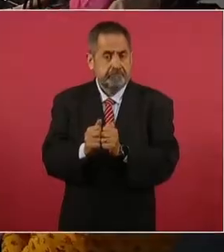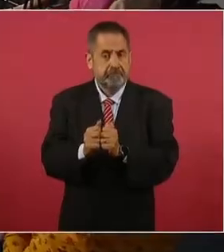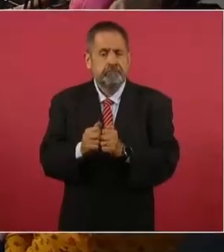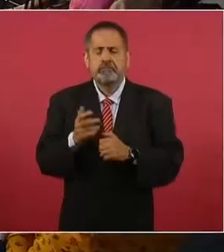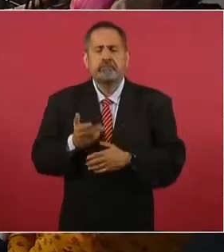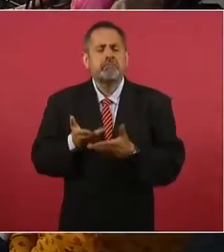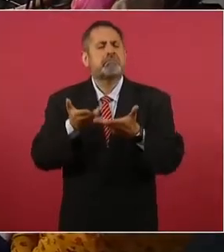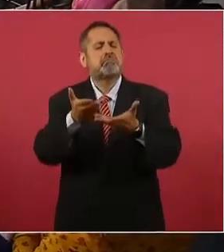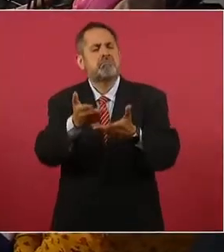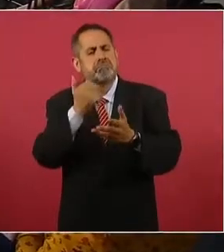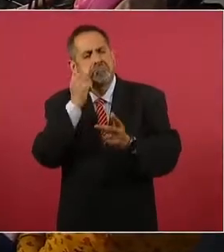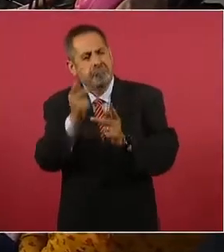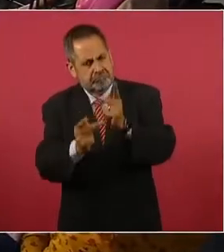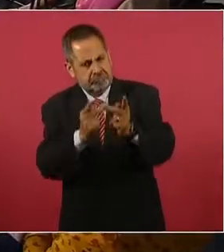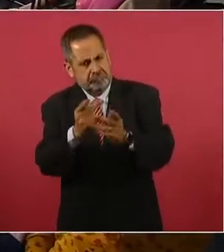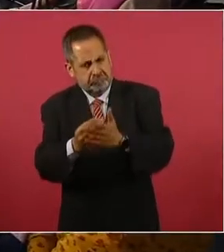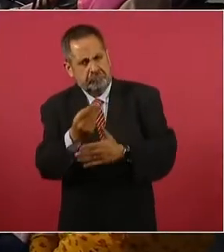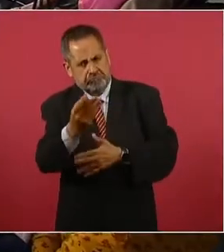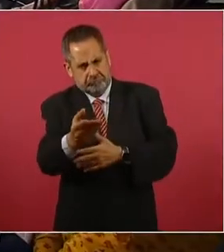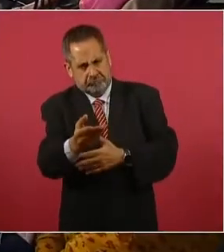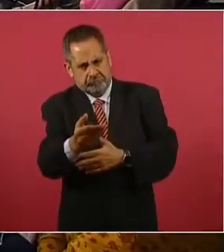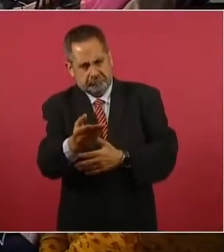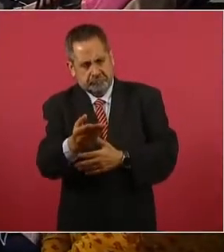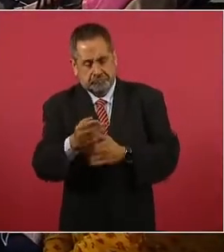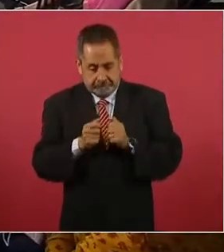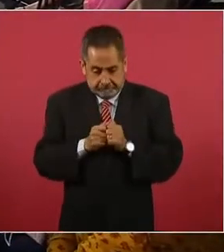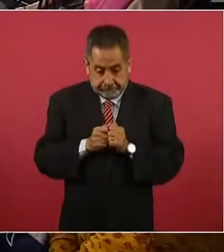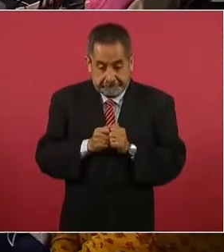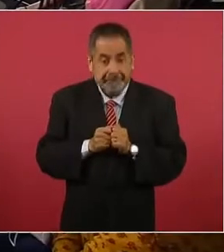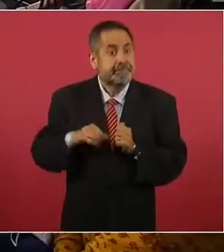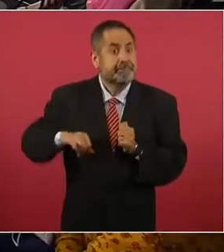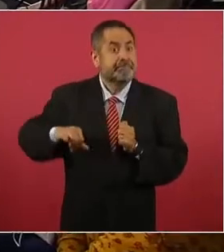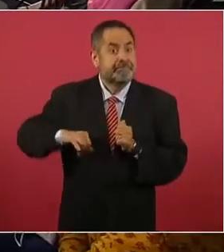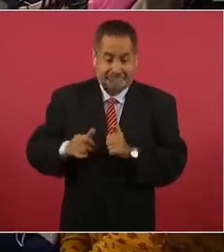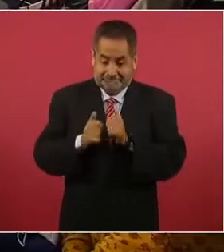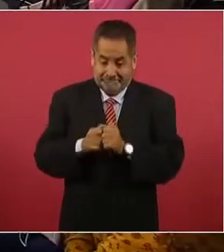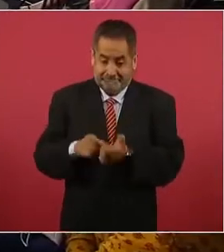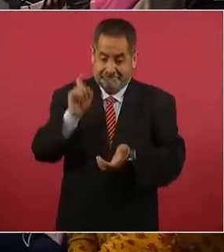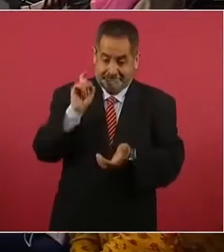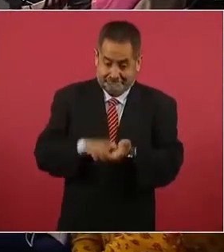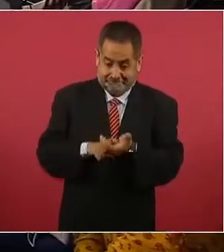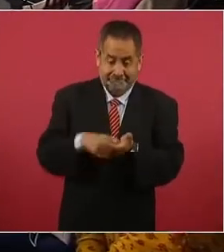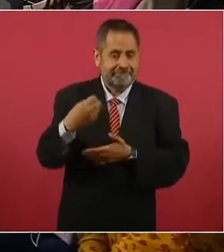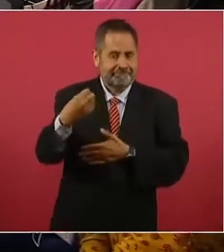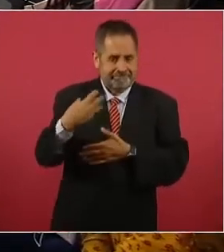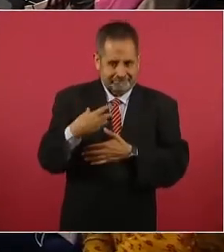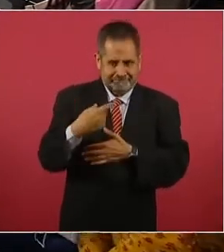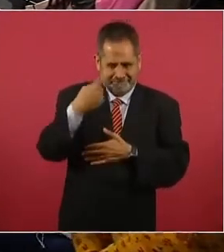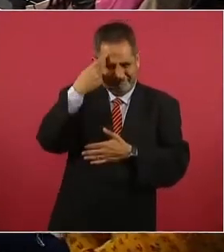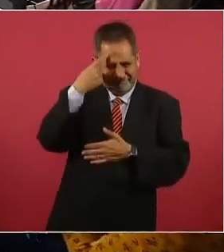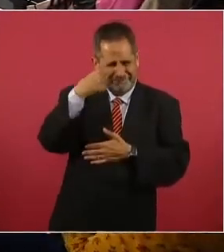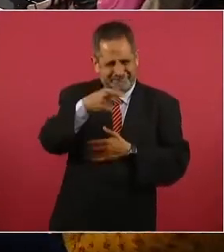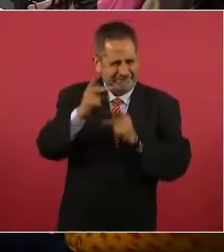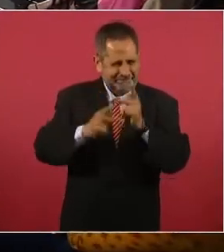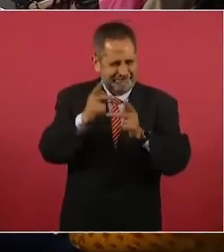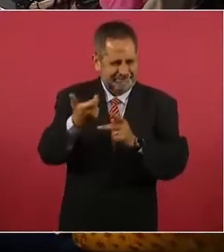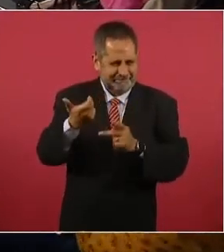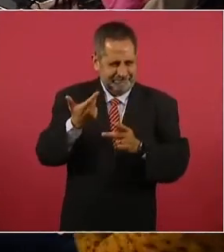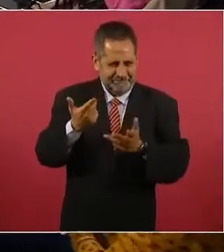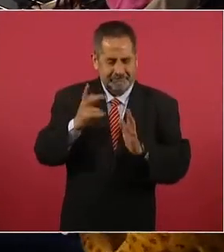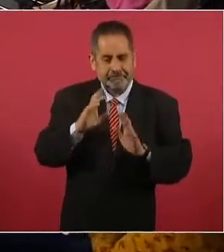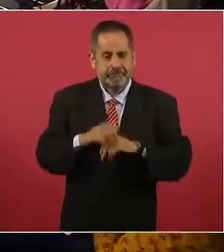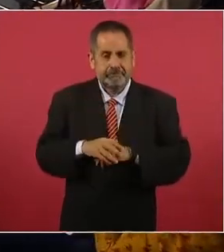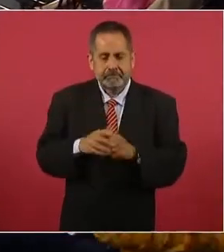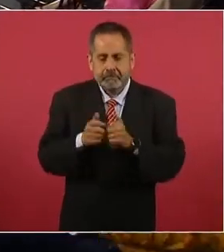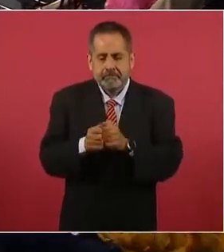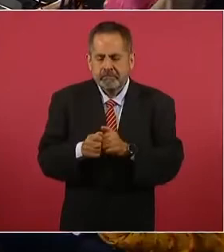la que ofrecen créditos o ofrecen préstamos, mejor dicho, express, lo promocionan como